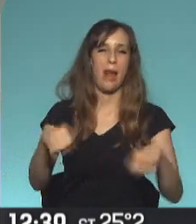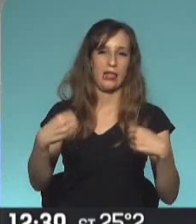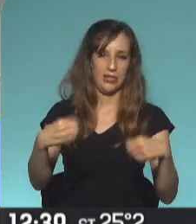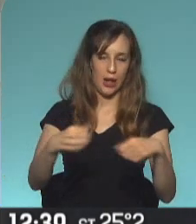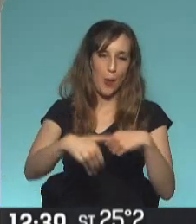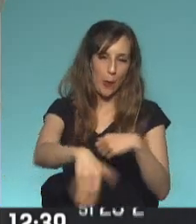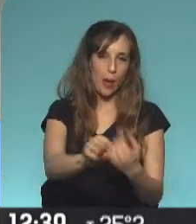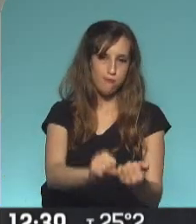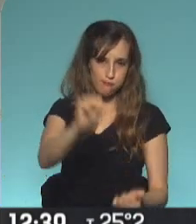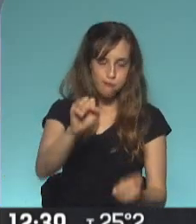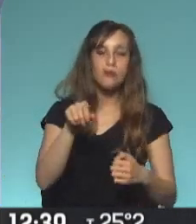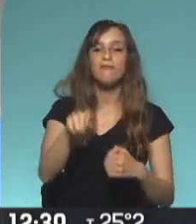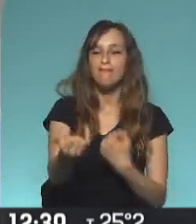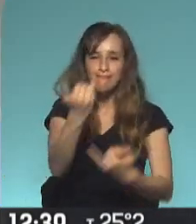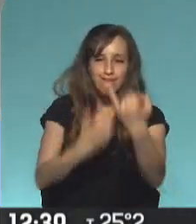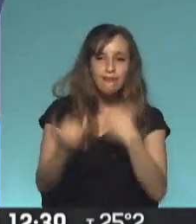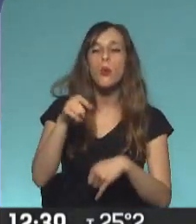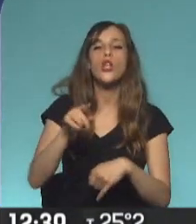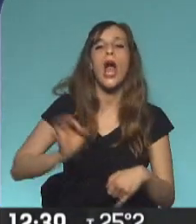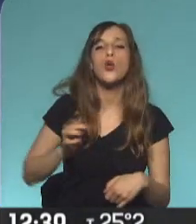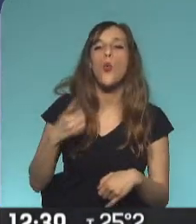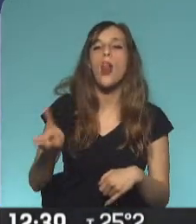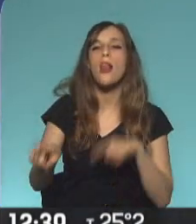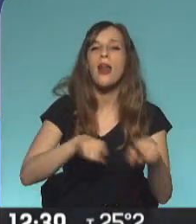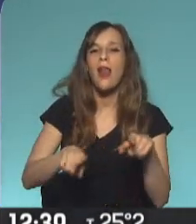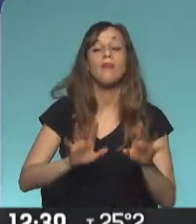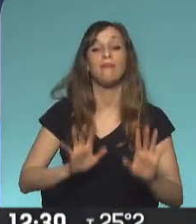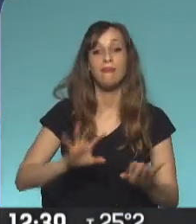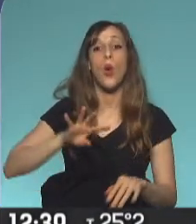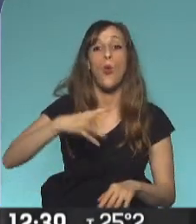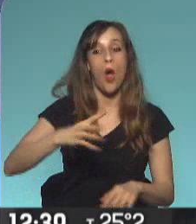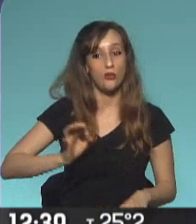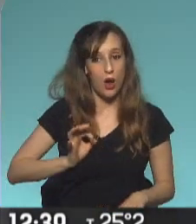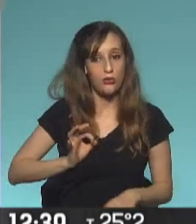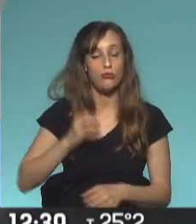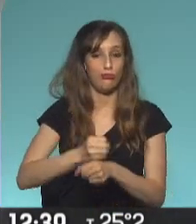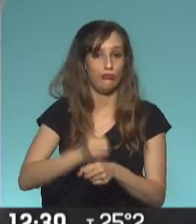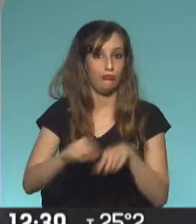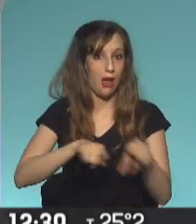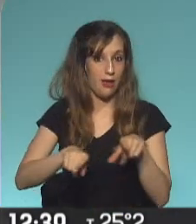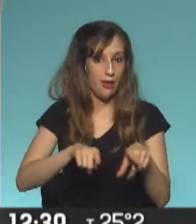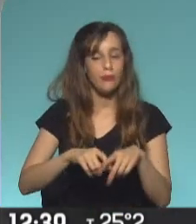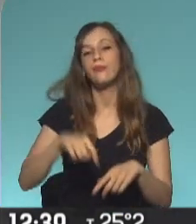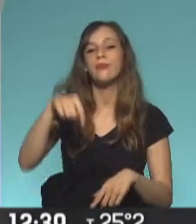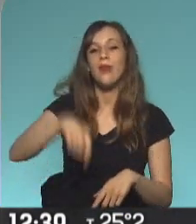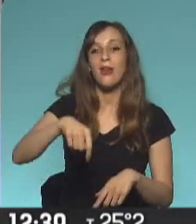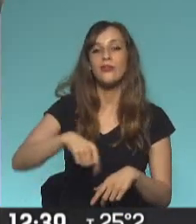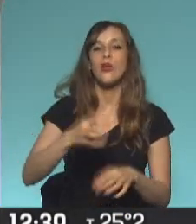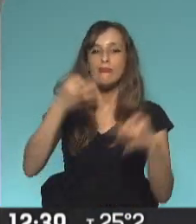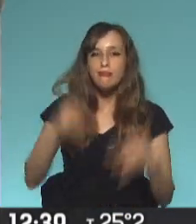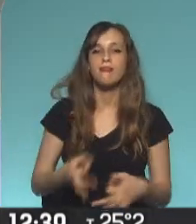pedir que te acerques un poquito. ¿En qué año estás de la carrera? Estoy en cuarto año y esta es la cátedra de endodoncia.